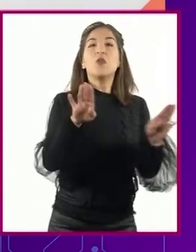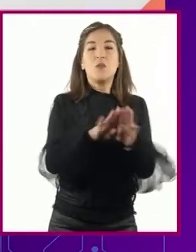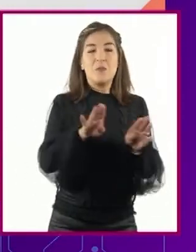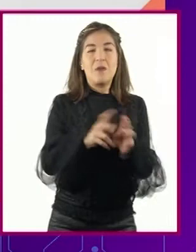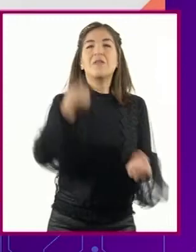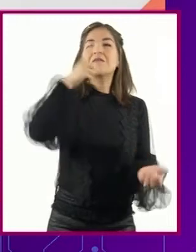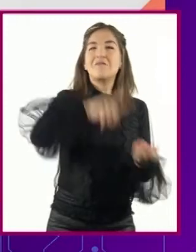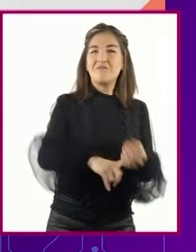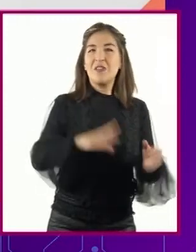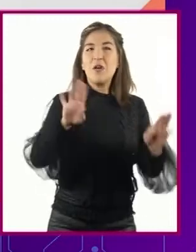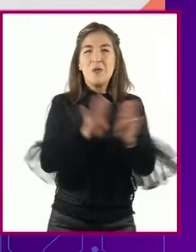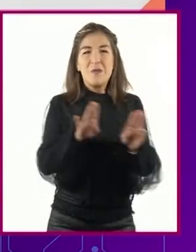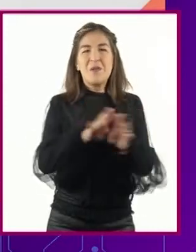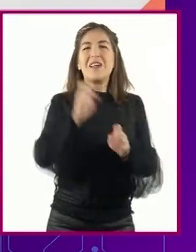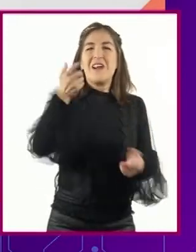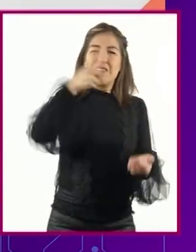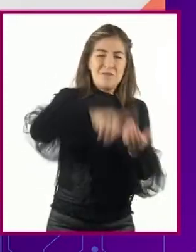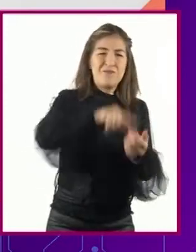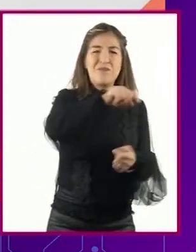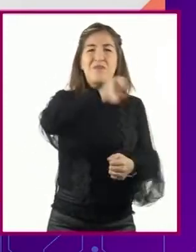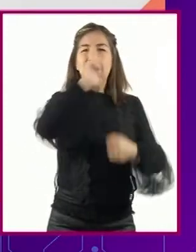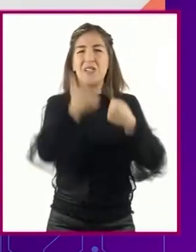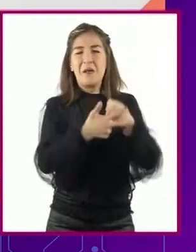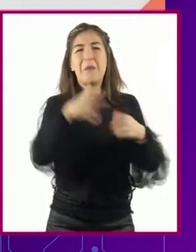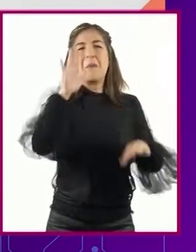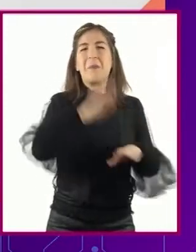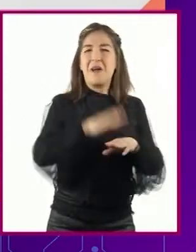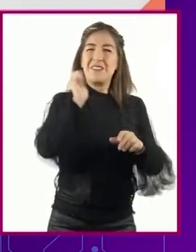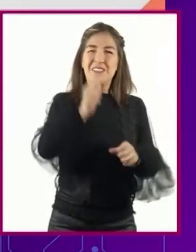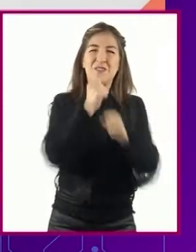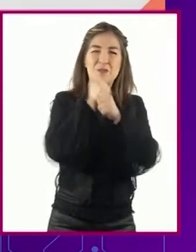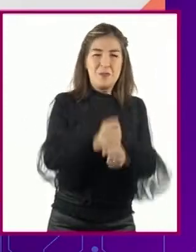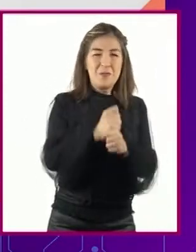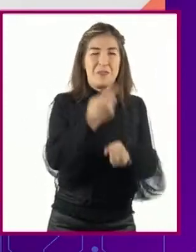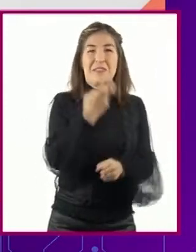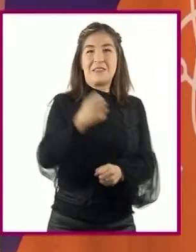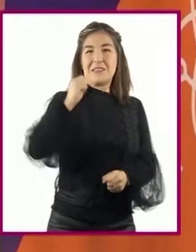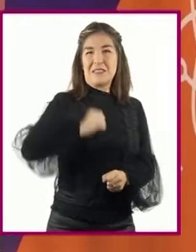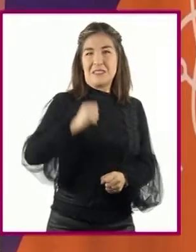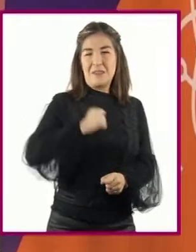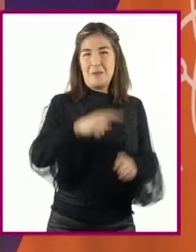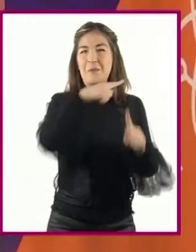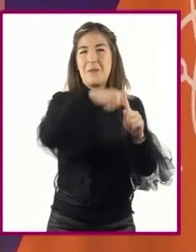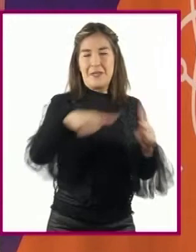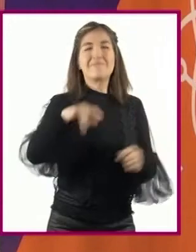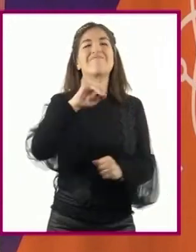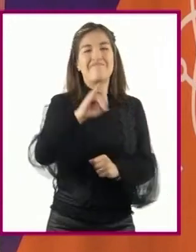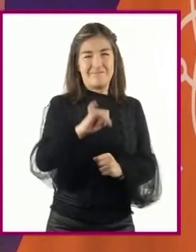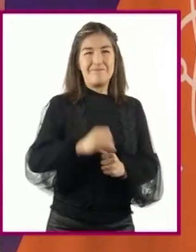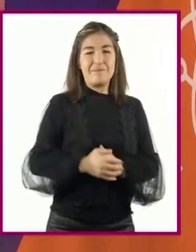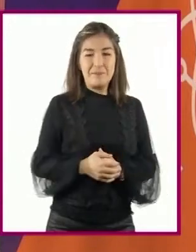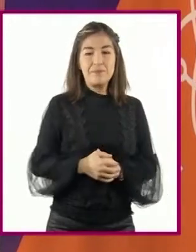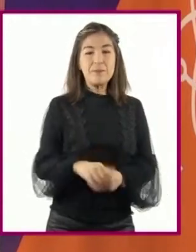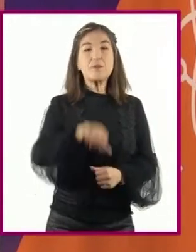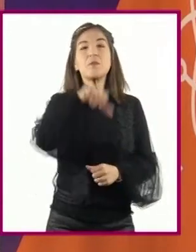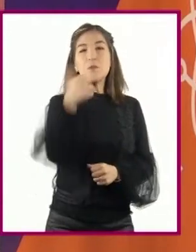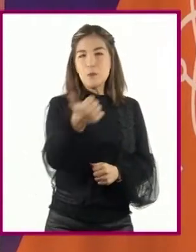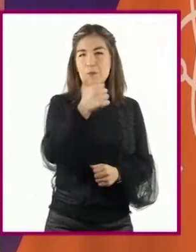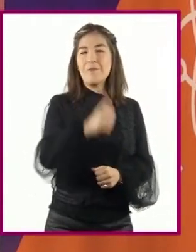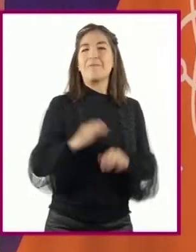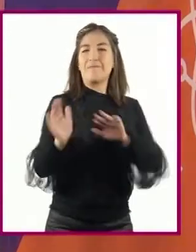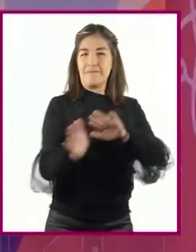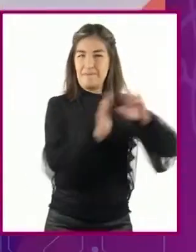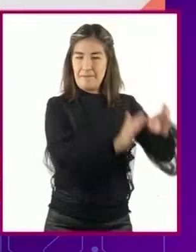incluido que asolaría en Europa durante el siguiente siglo y medio. Sí. Por otro lado,